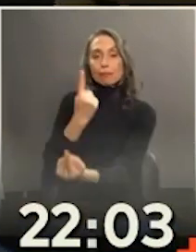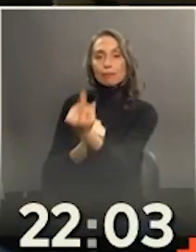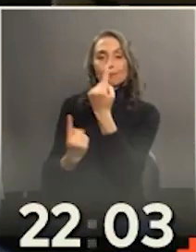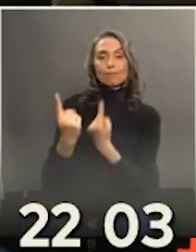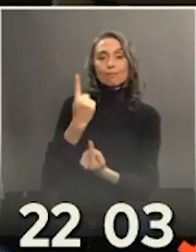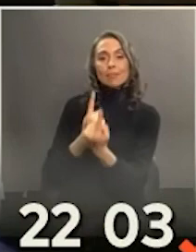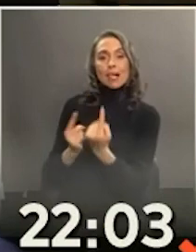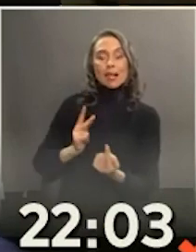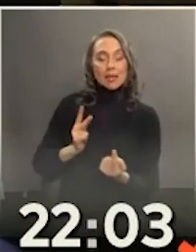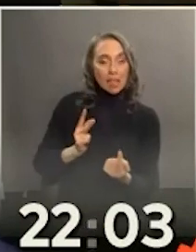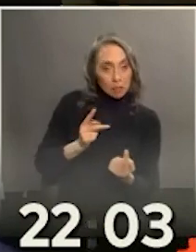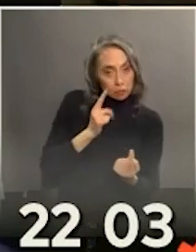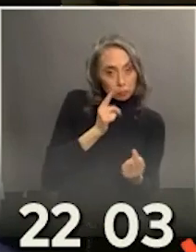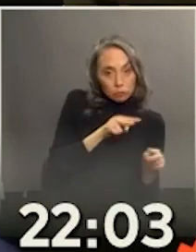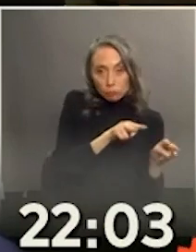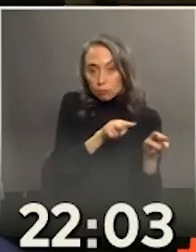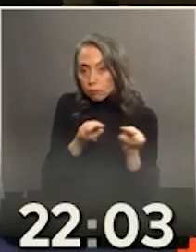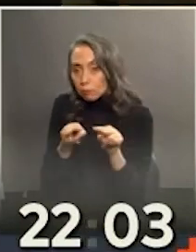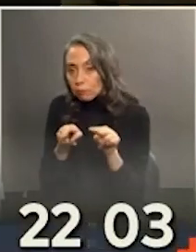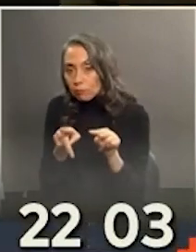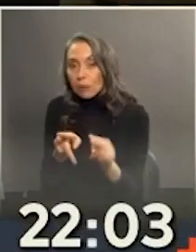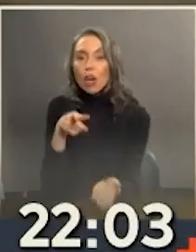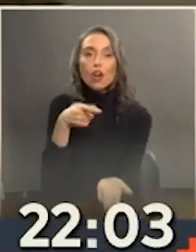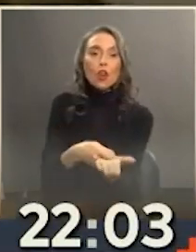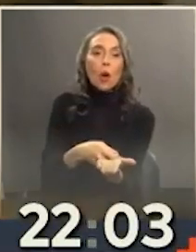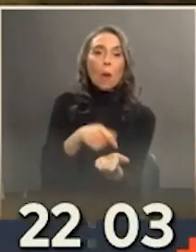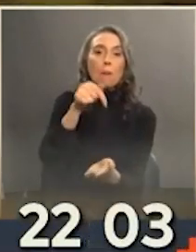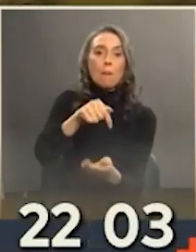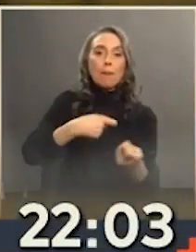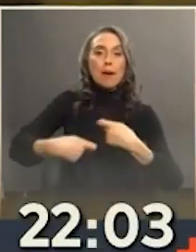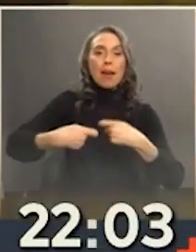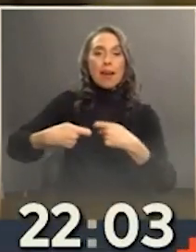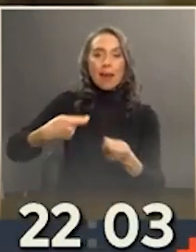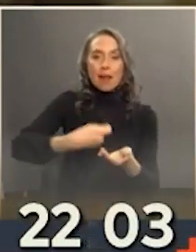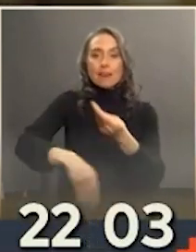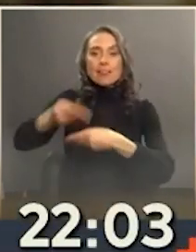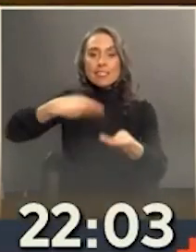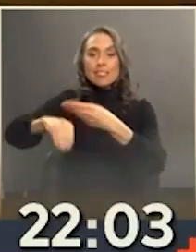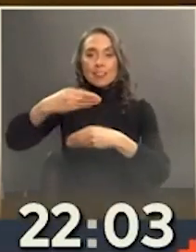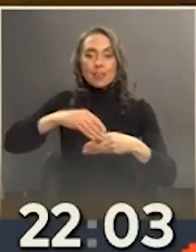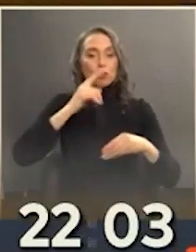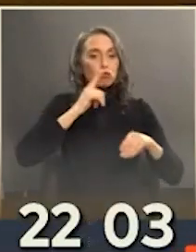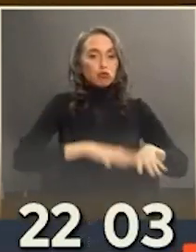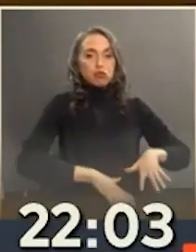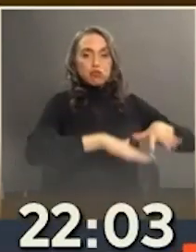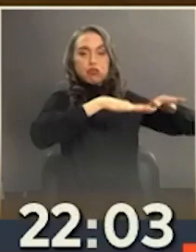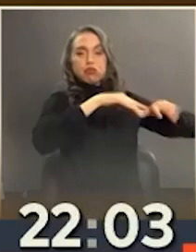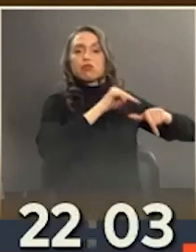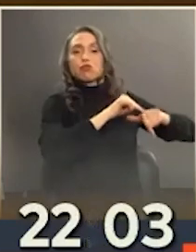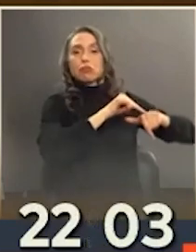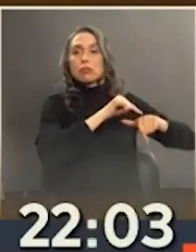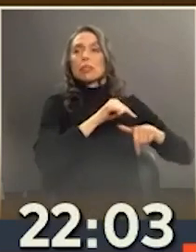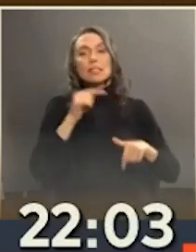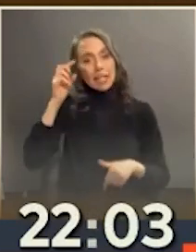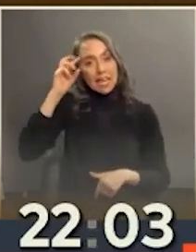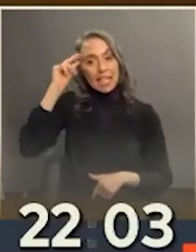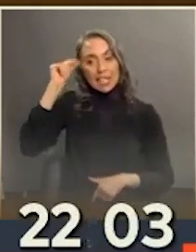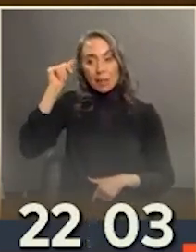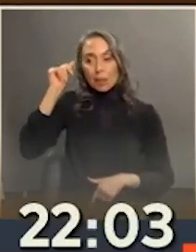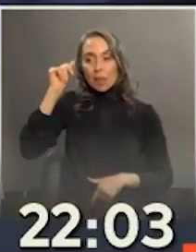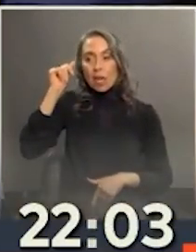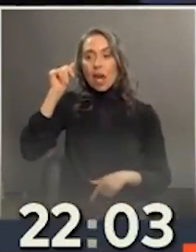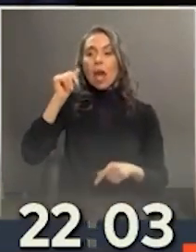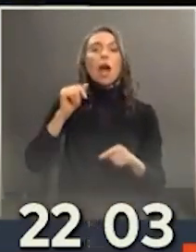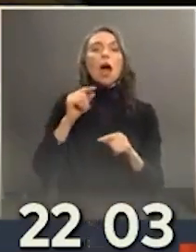pueda ir directamente a comprar a la tienda y tenga un stock inmediato. La idea es poder estar en otras